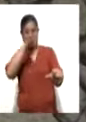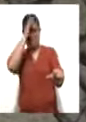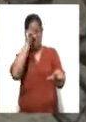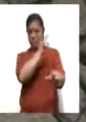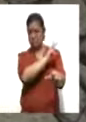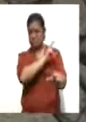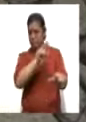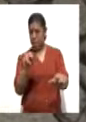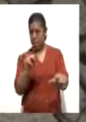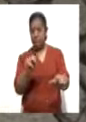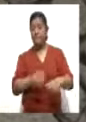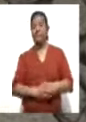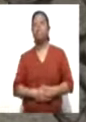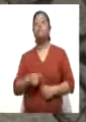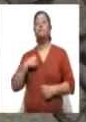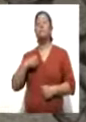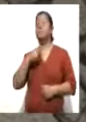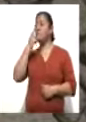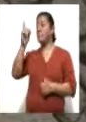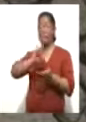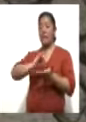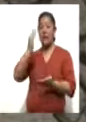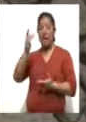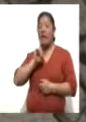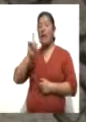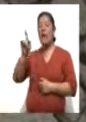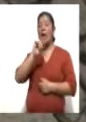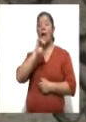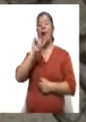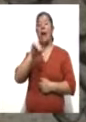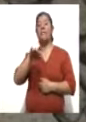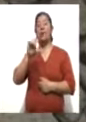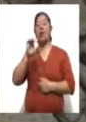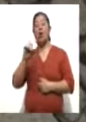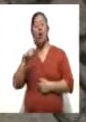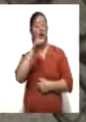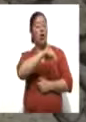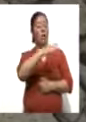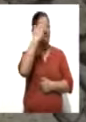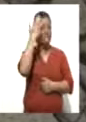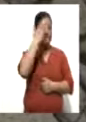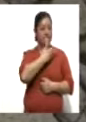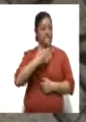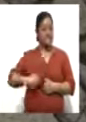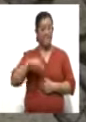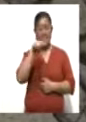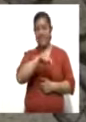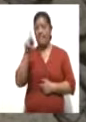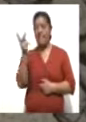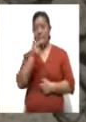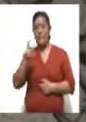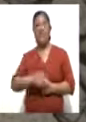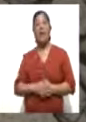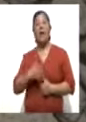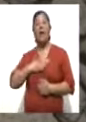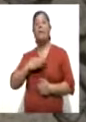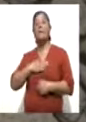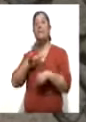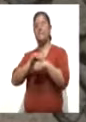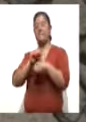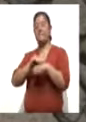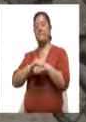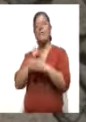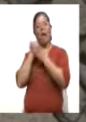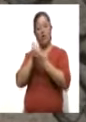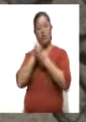al presidente de la República, Andrés Manuel López Obrador, que me hayan permitido coadyuvar en el desarrollo de